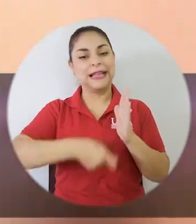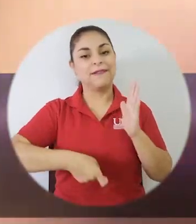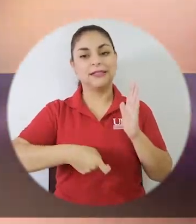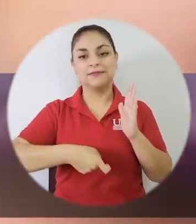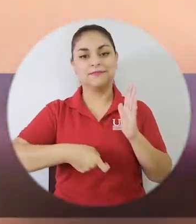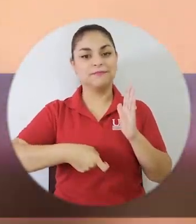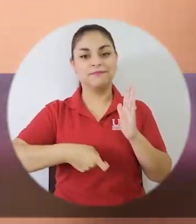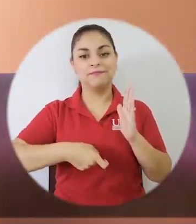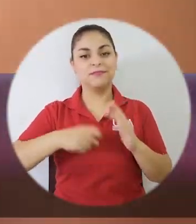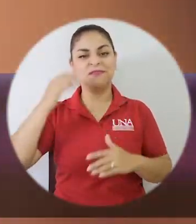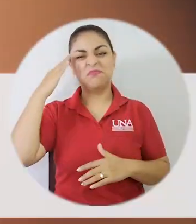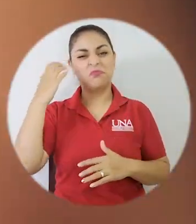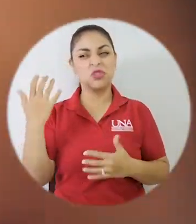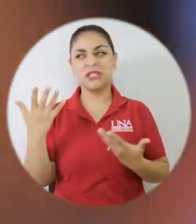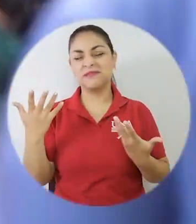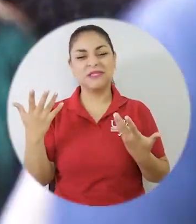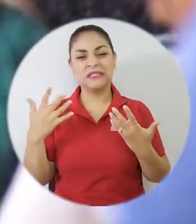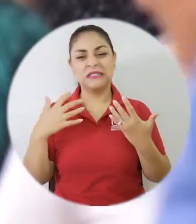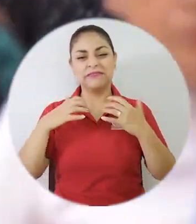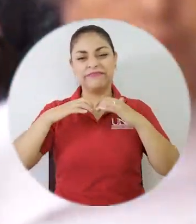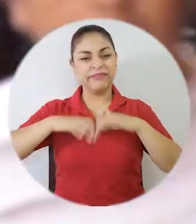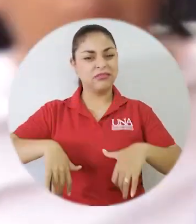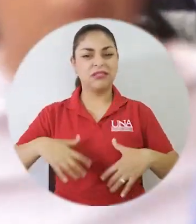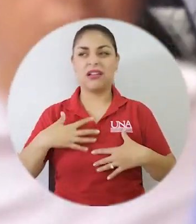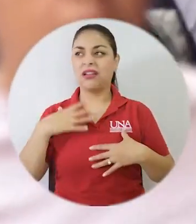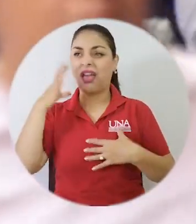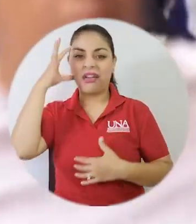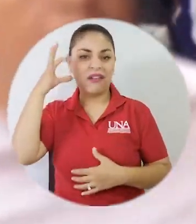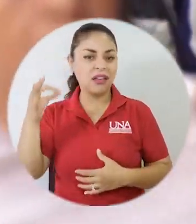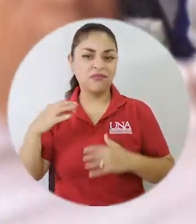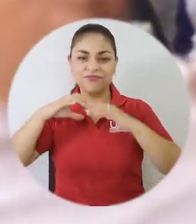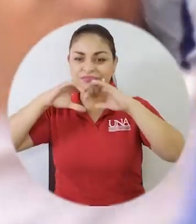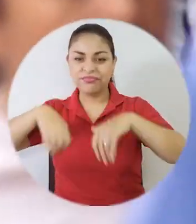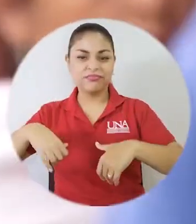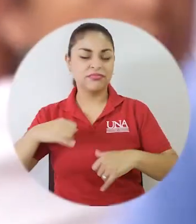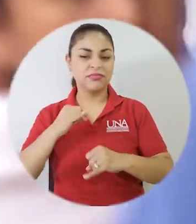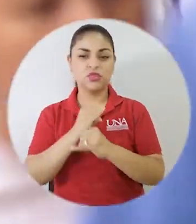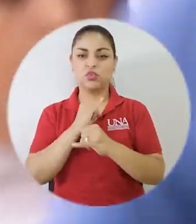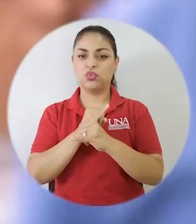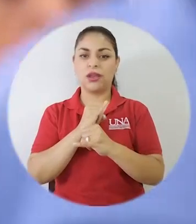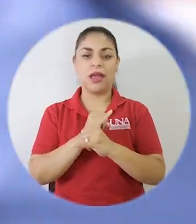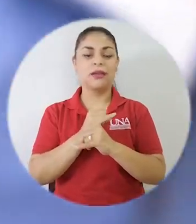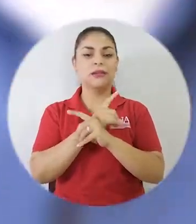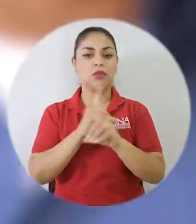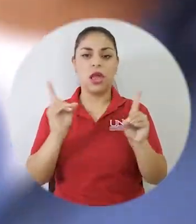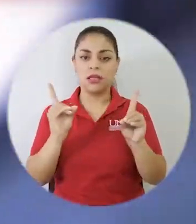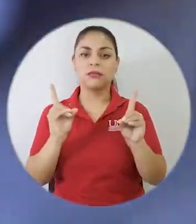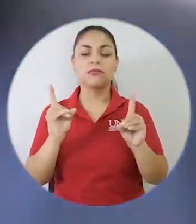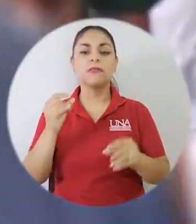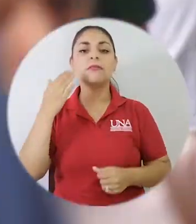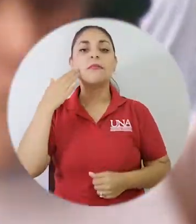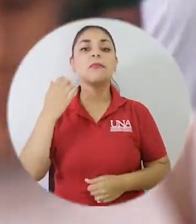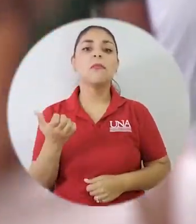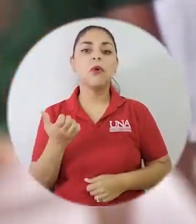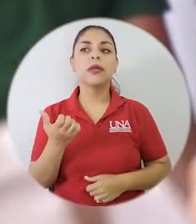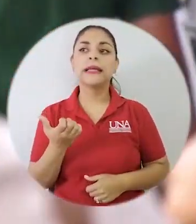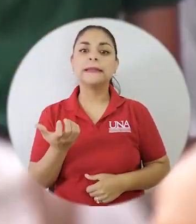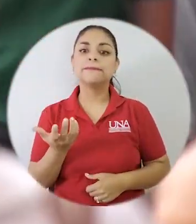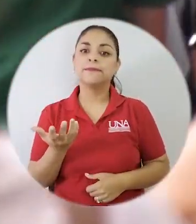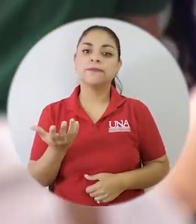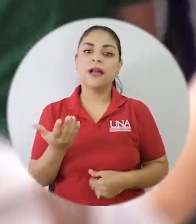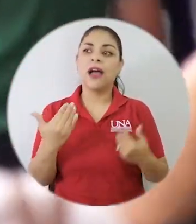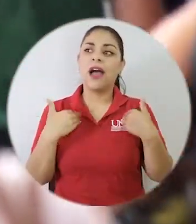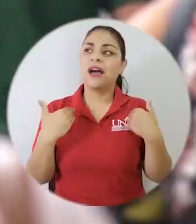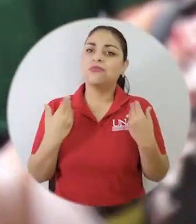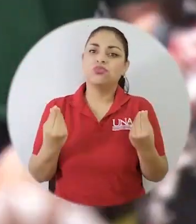más graves porque erosionan la credibilidad, porque erosionan la institucionalidad democrática y porque